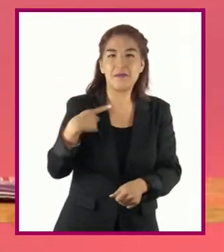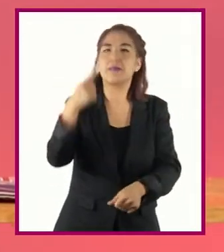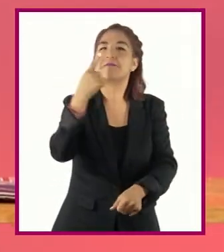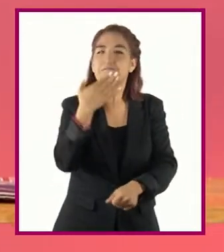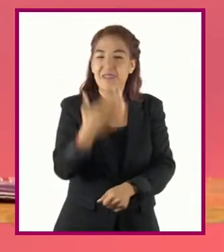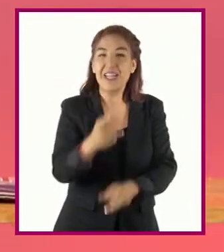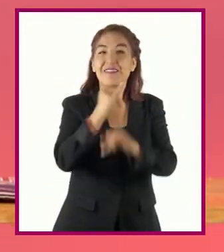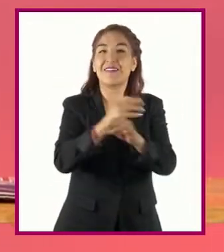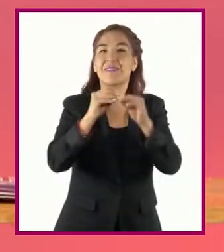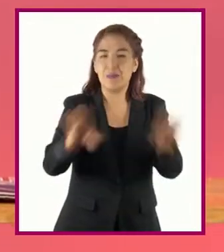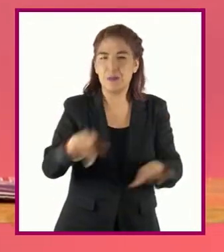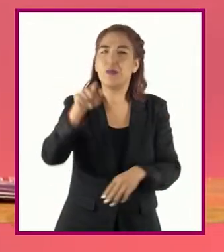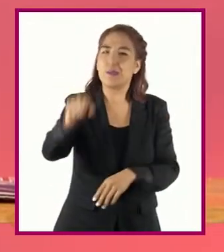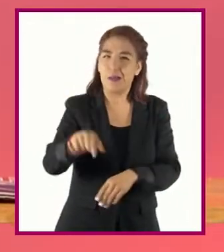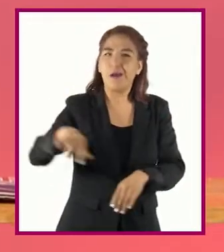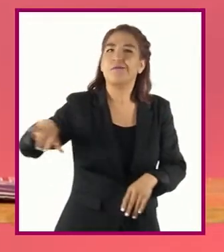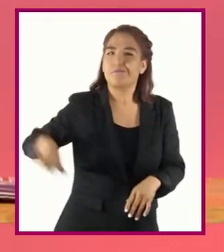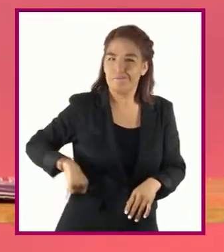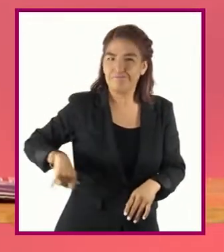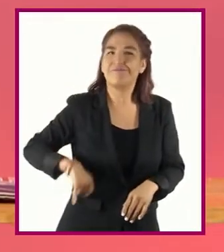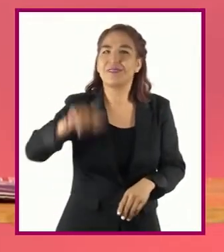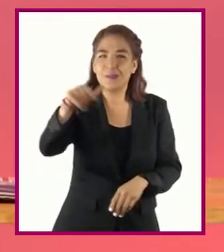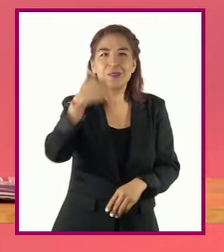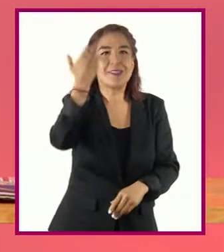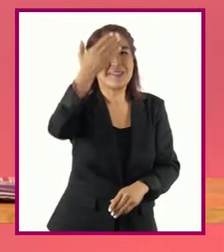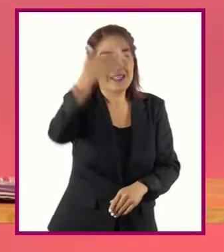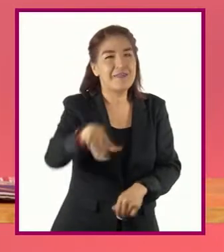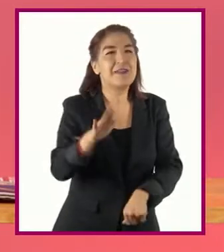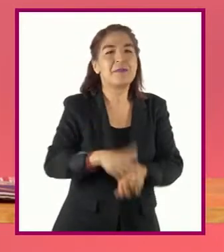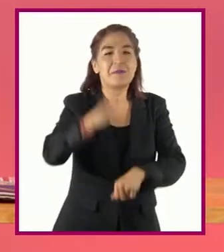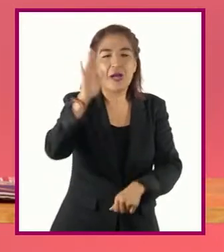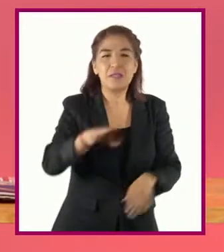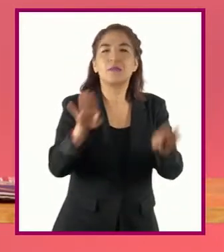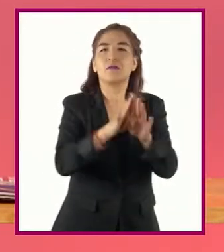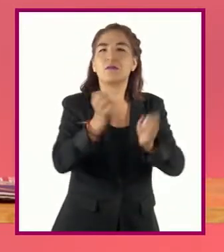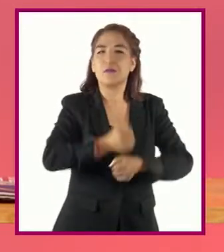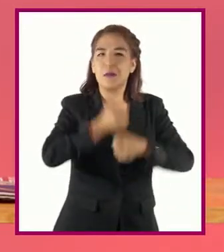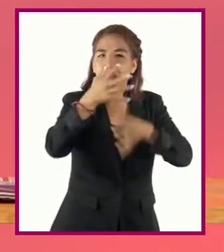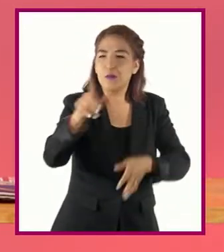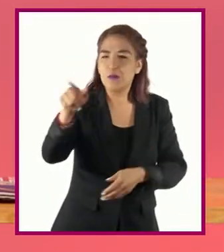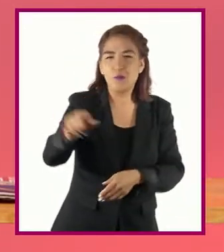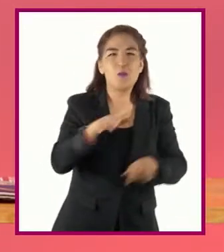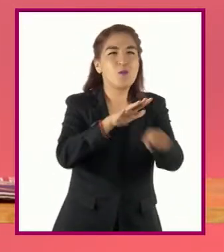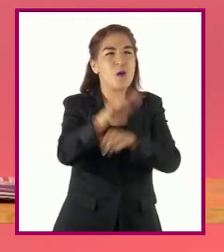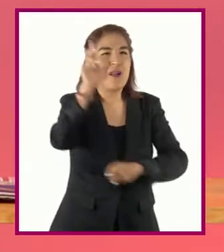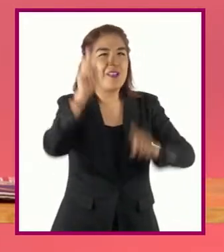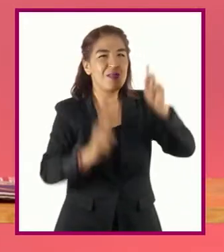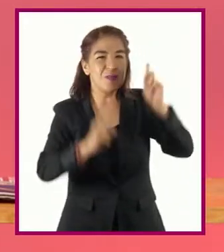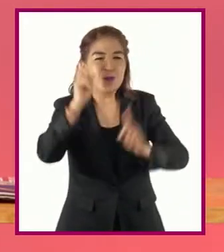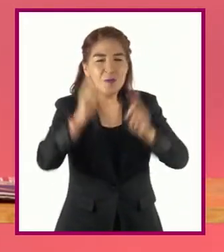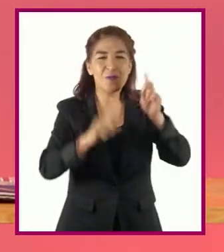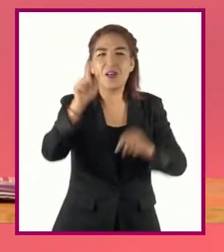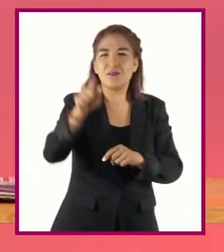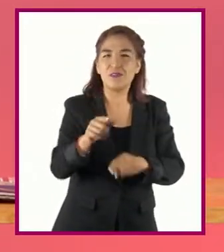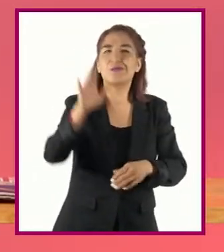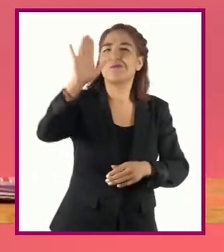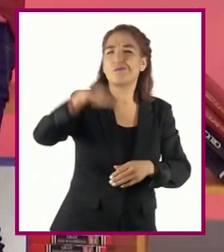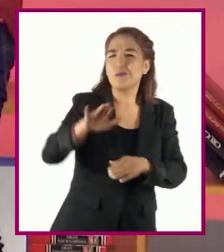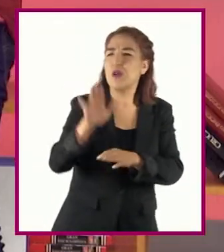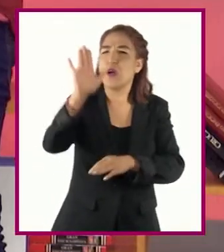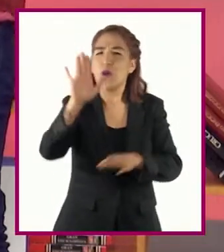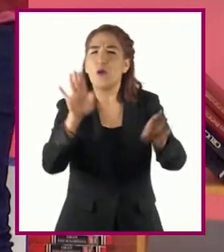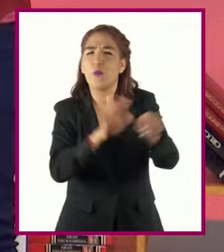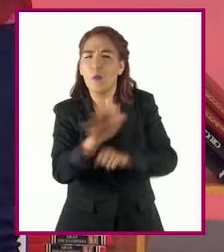tú estuviste interesado en saber más, expresaste tus inquietudes y dudas al